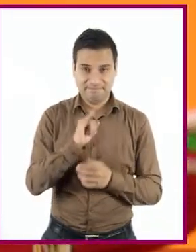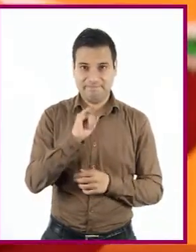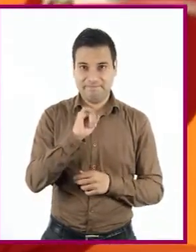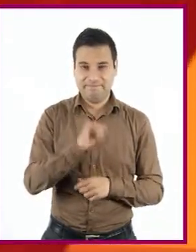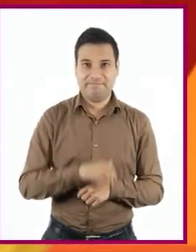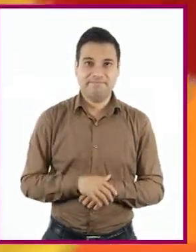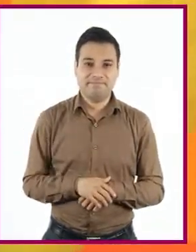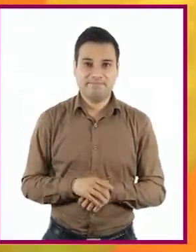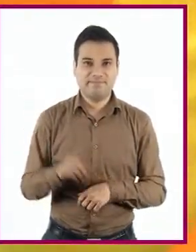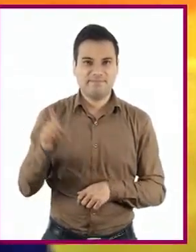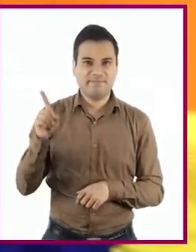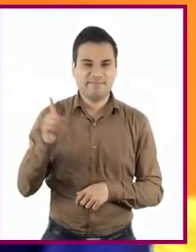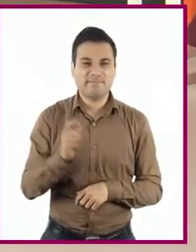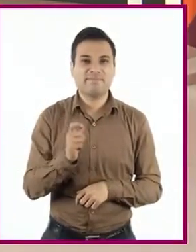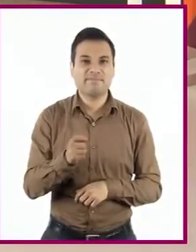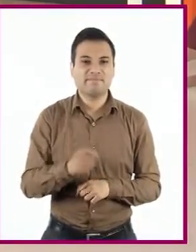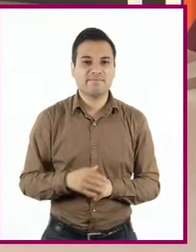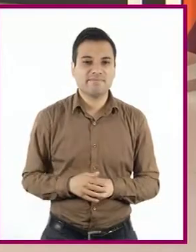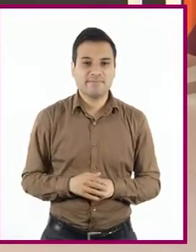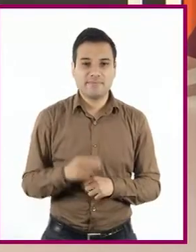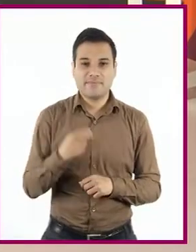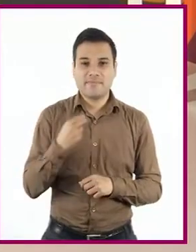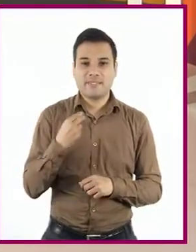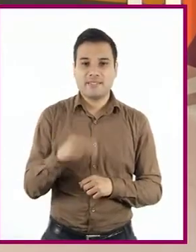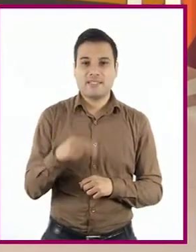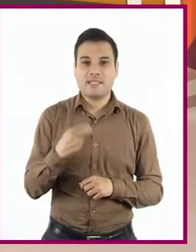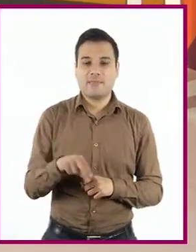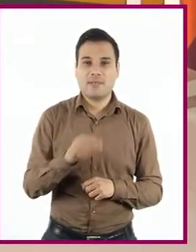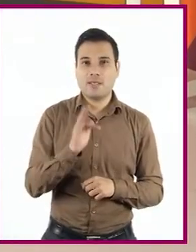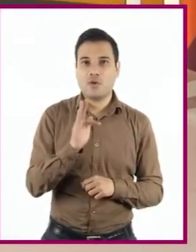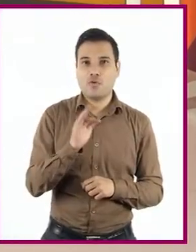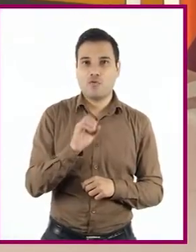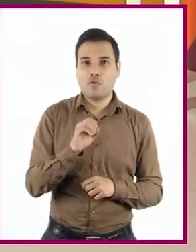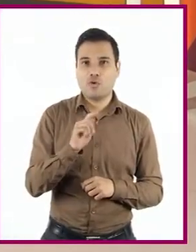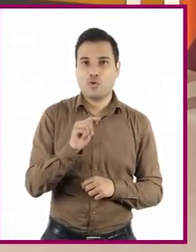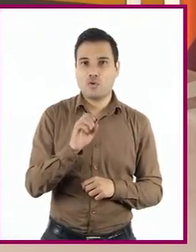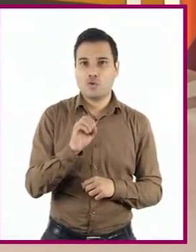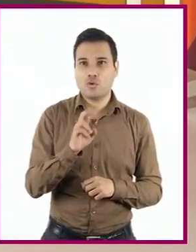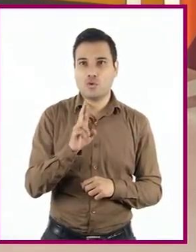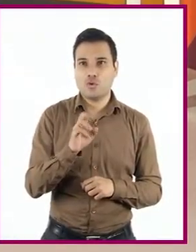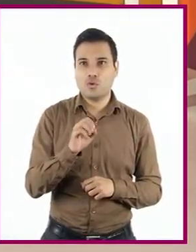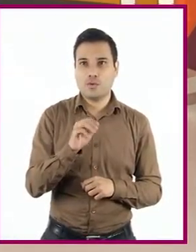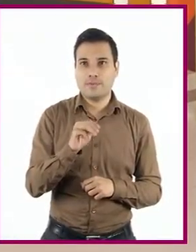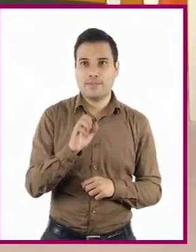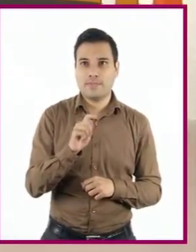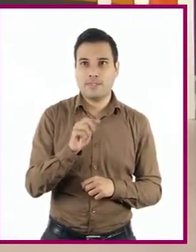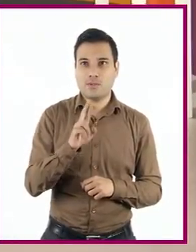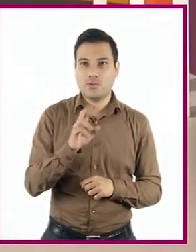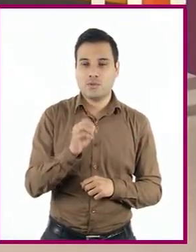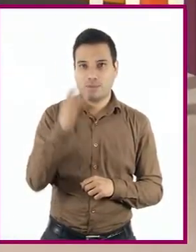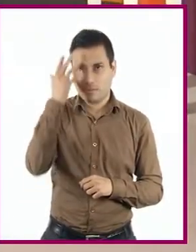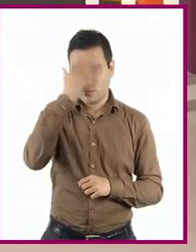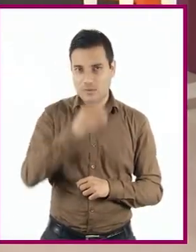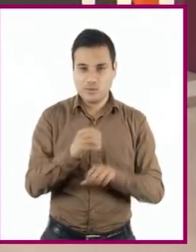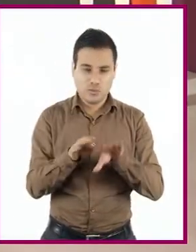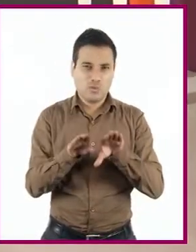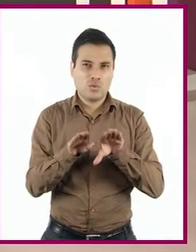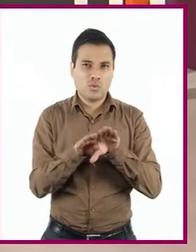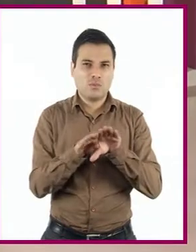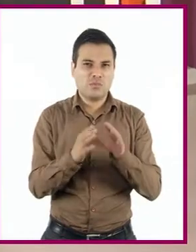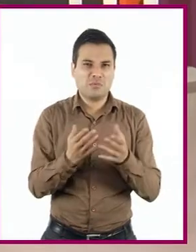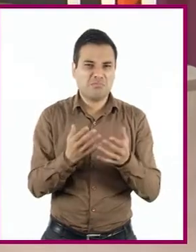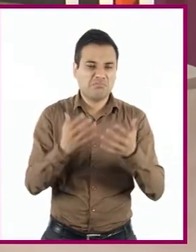¿Esto qué es? Se llama futurómetro digital. ¡Qué bonito! ¿Y cómo funciona? Mira,